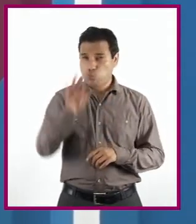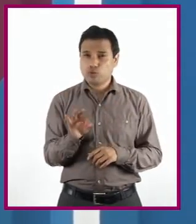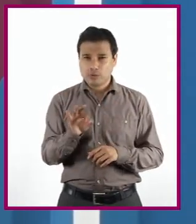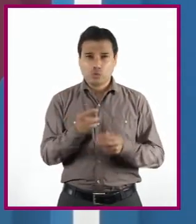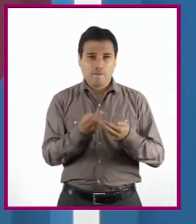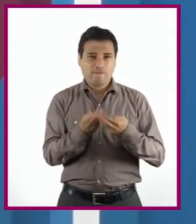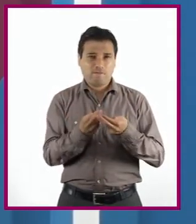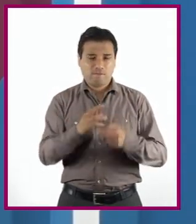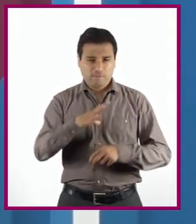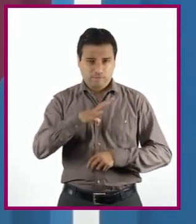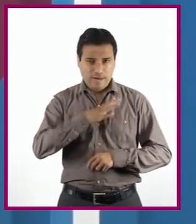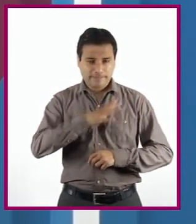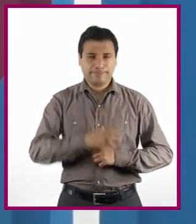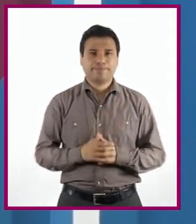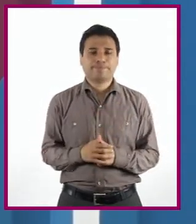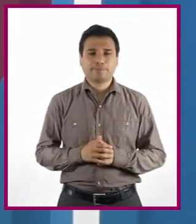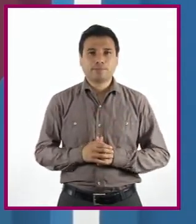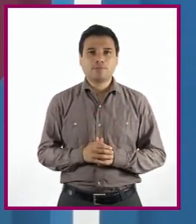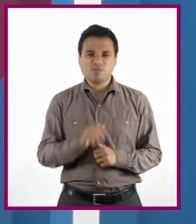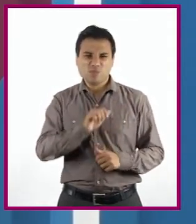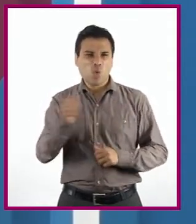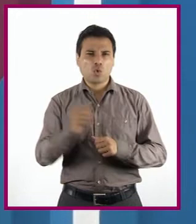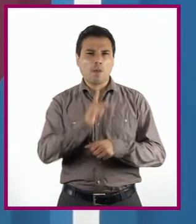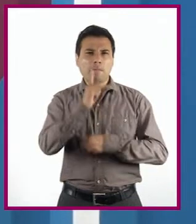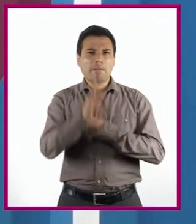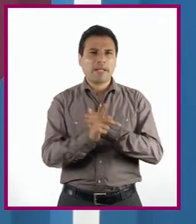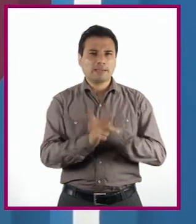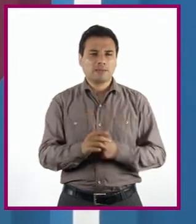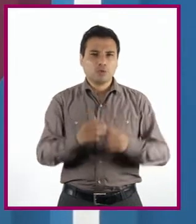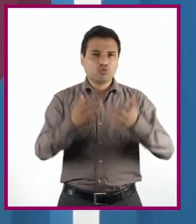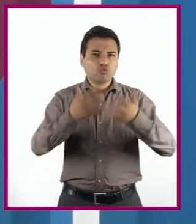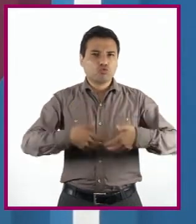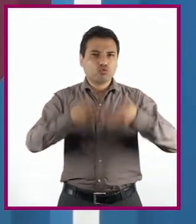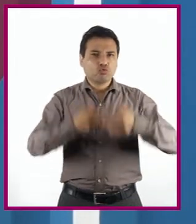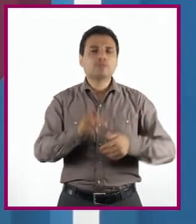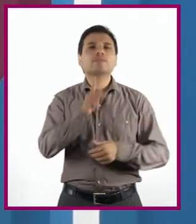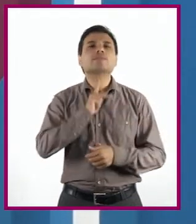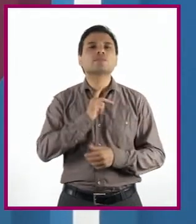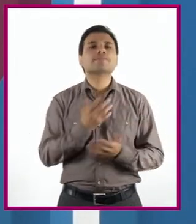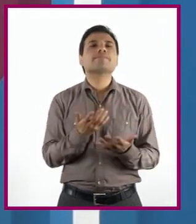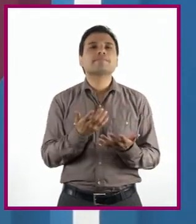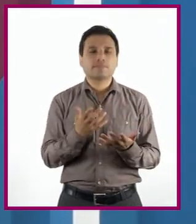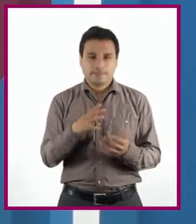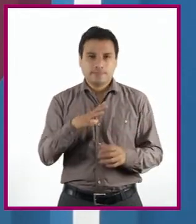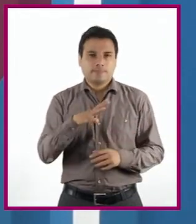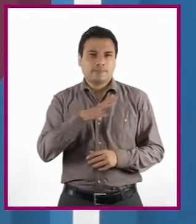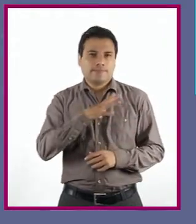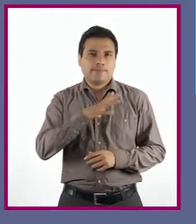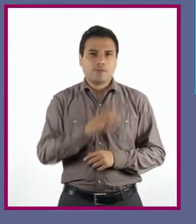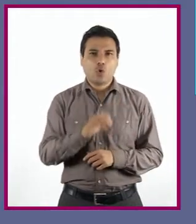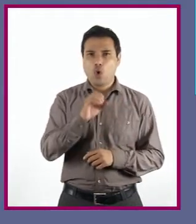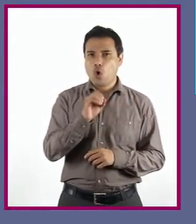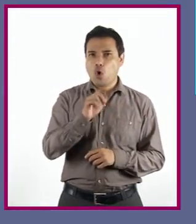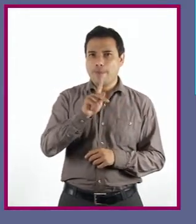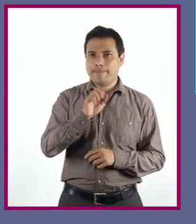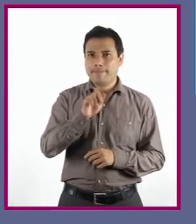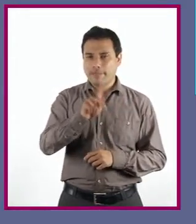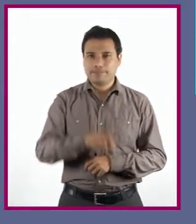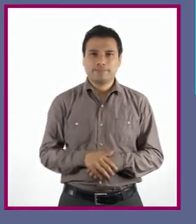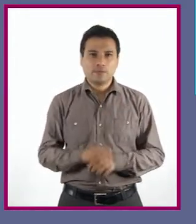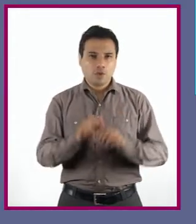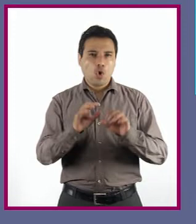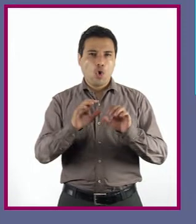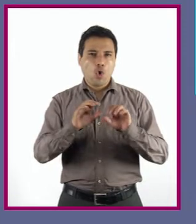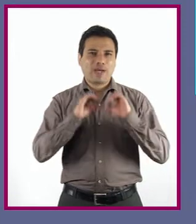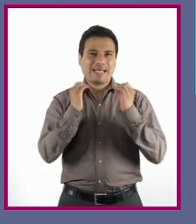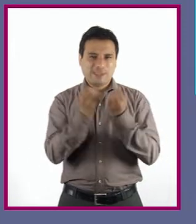reservas mundiales. Otros países productores de petróleo son aquellos que conforman la OPEP, la Organización